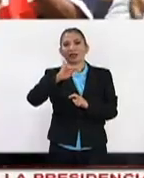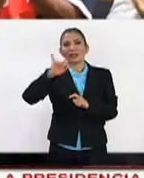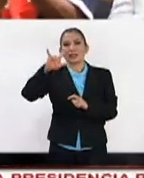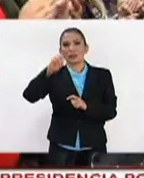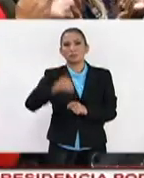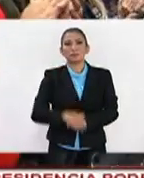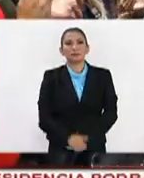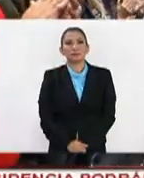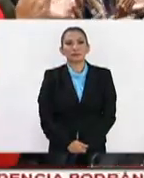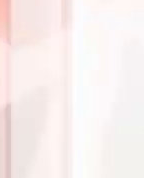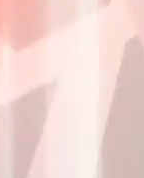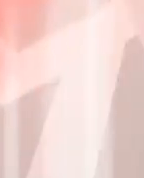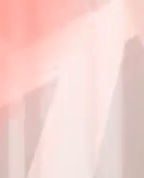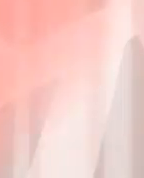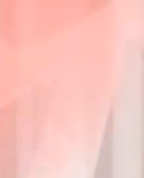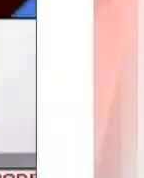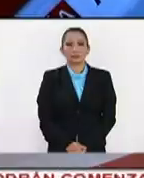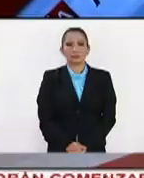Gustavo Castillo.